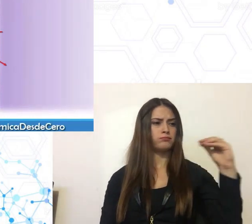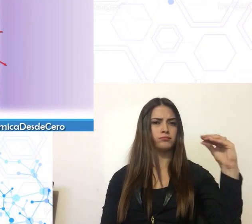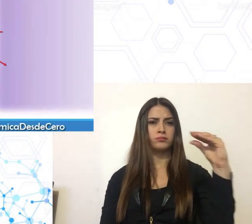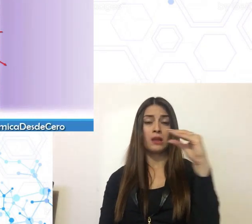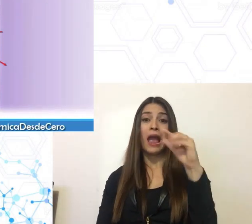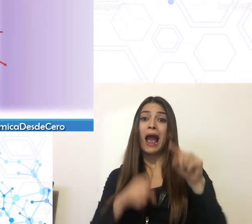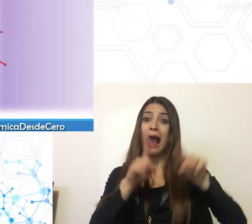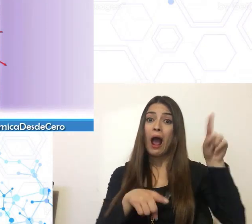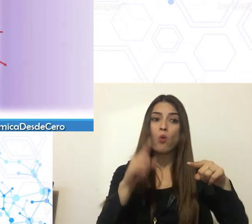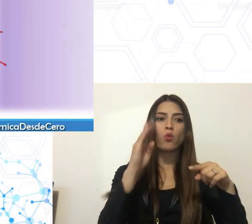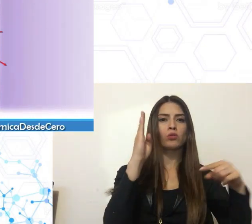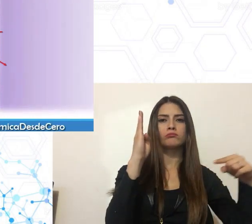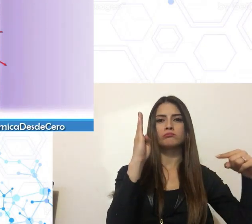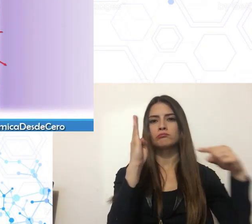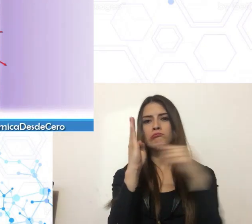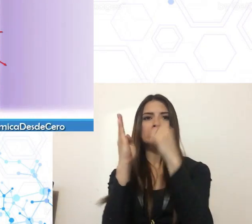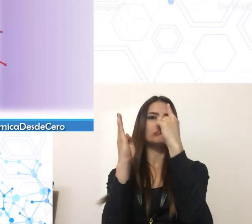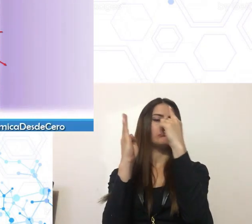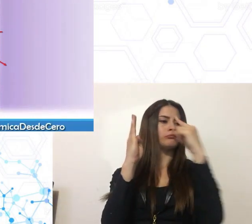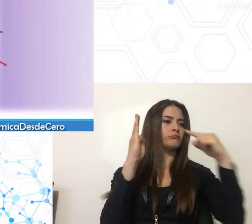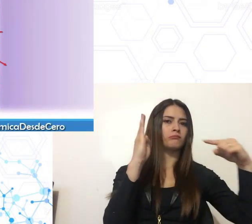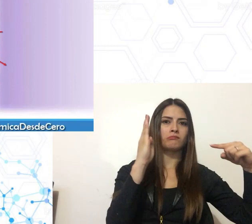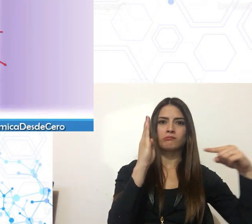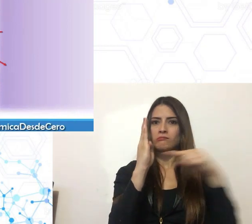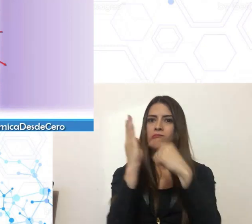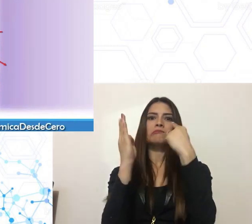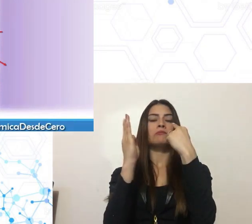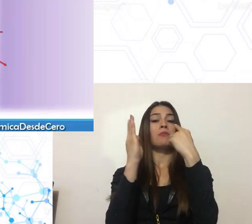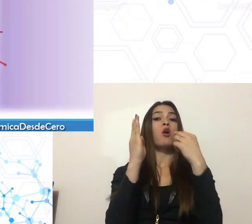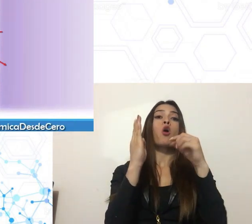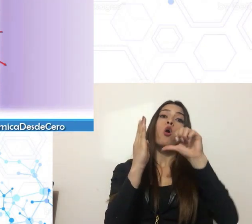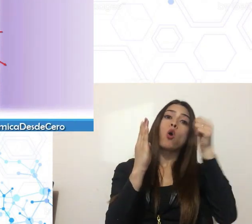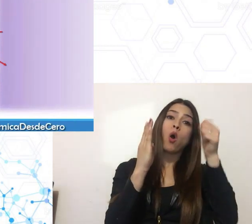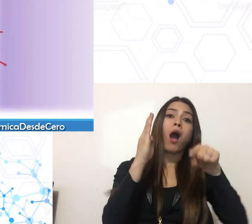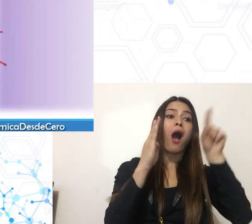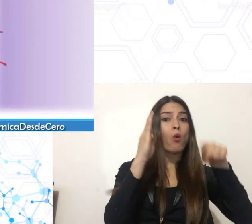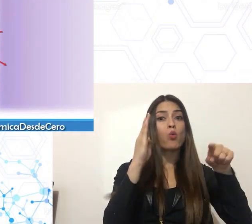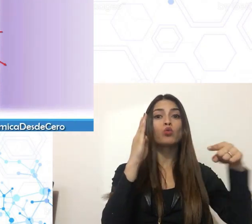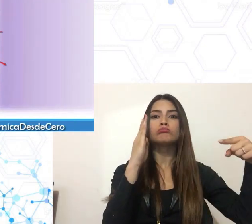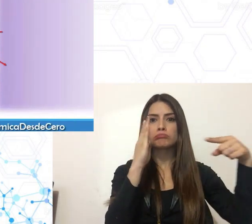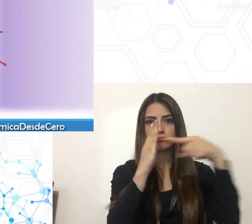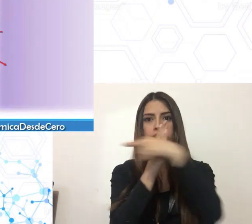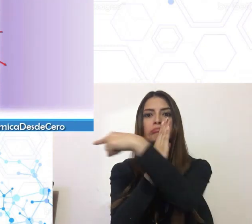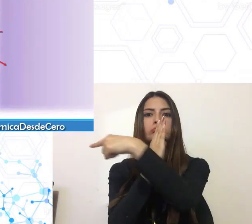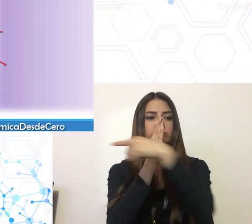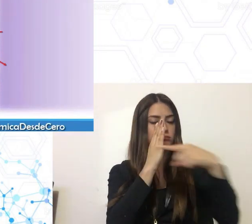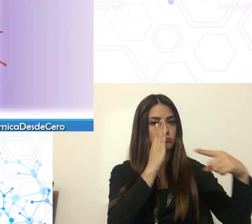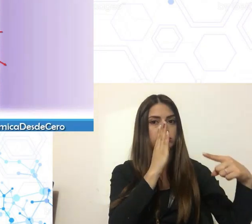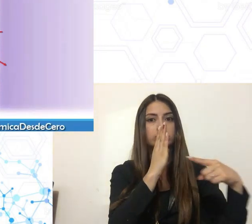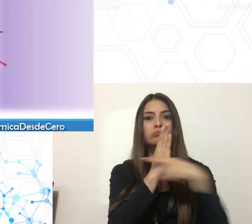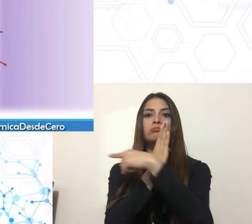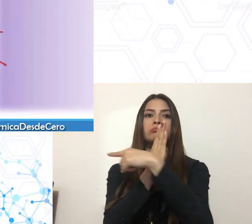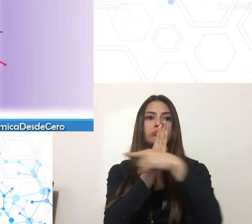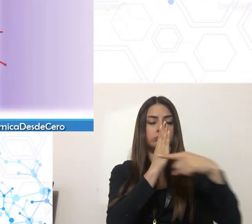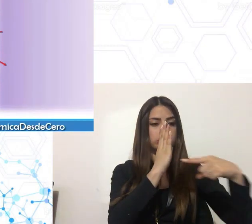iban a encontrar con algo que los desviaba, entonces no iban a transitar rectilínea